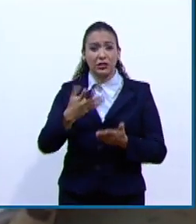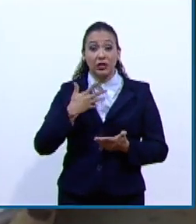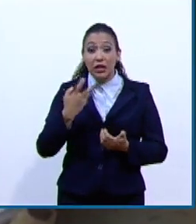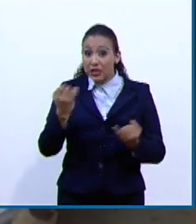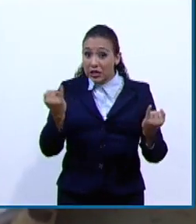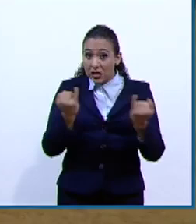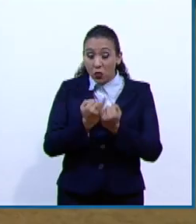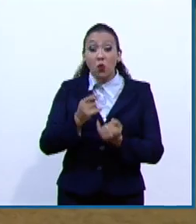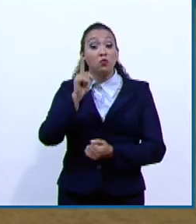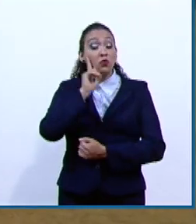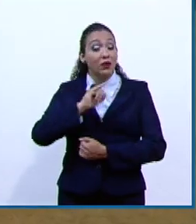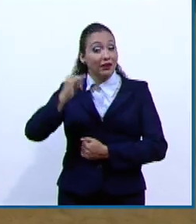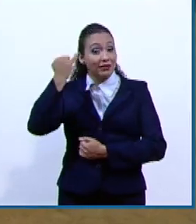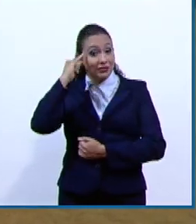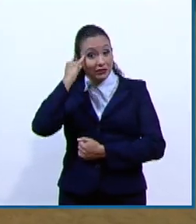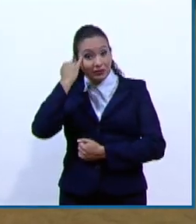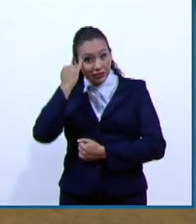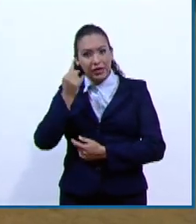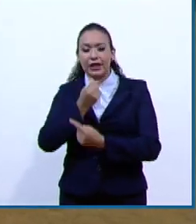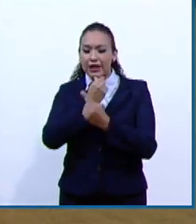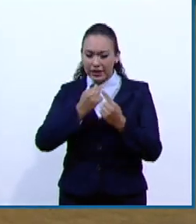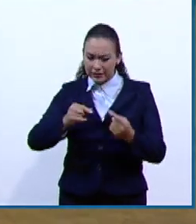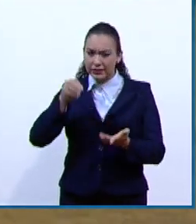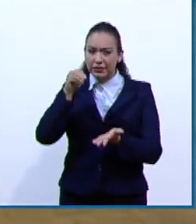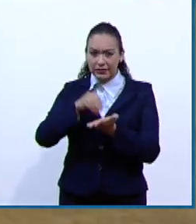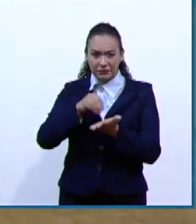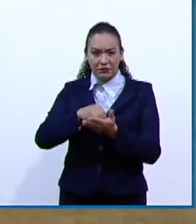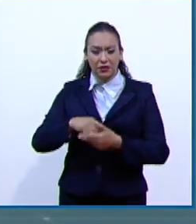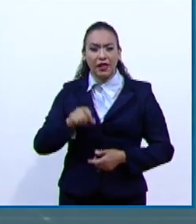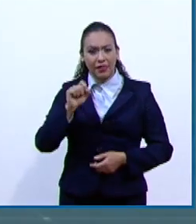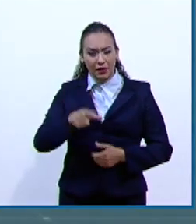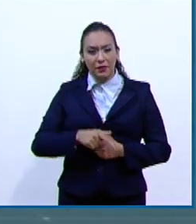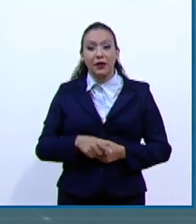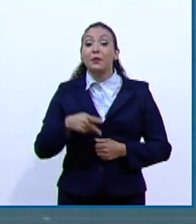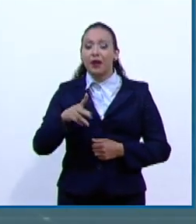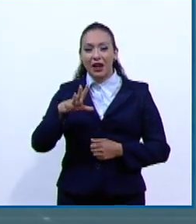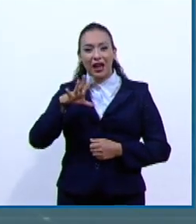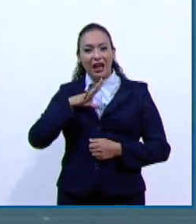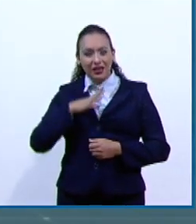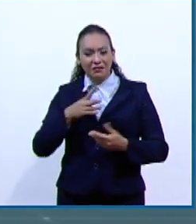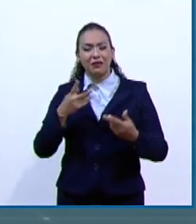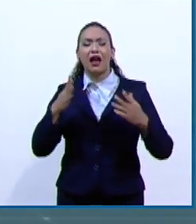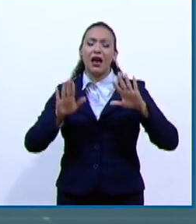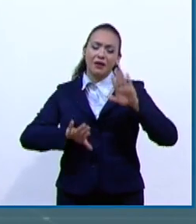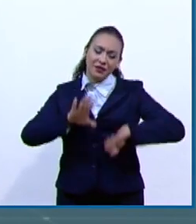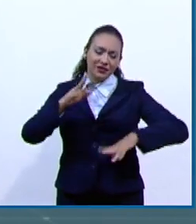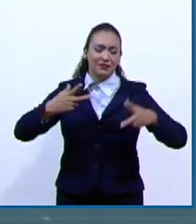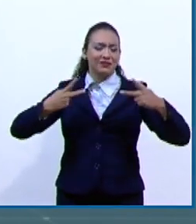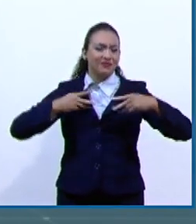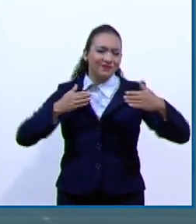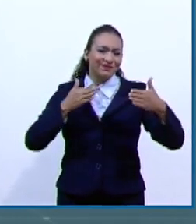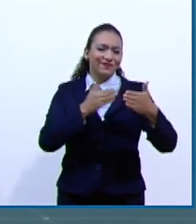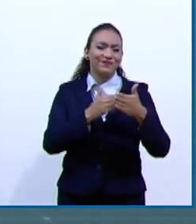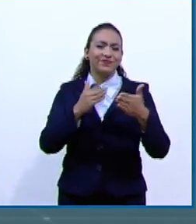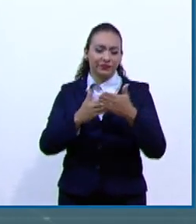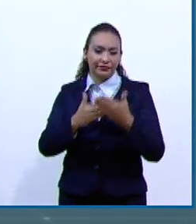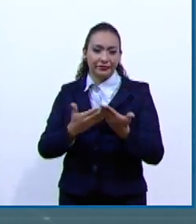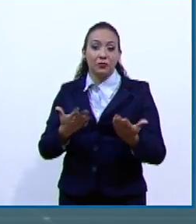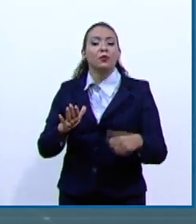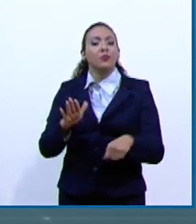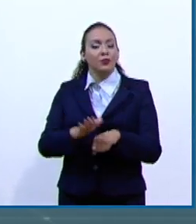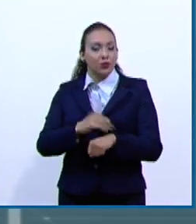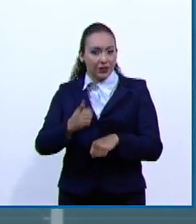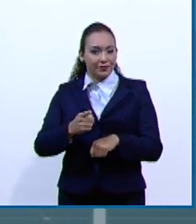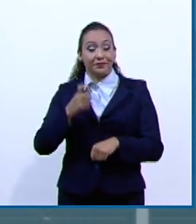niñas indígenas. Sin embargo, persisten las barreras para su acceso y garantía, señaló la Unidad General de Conocimiento Científico y